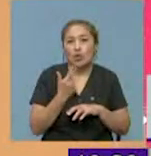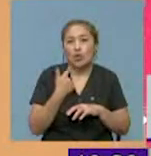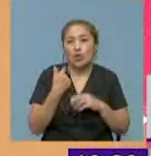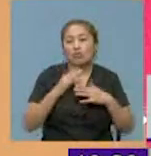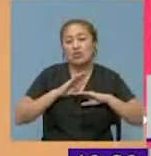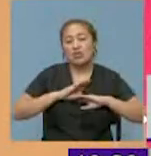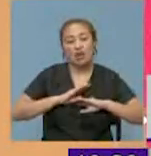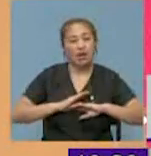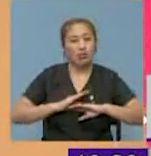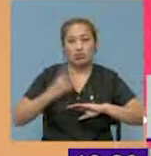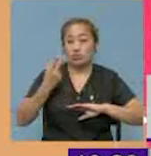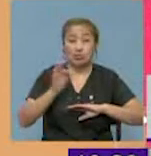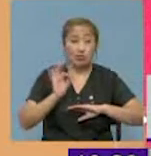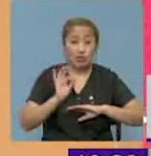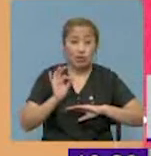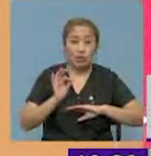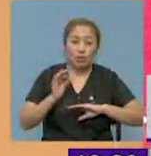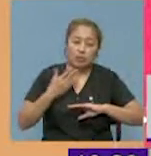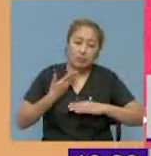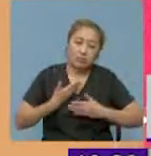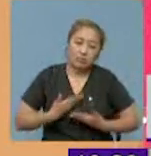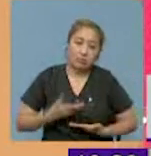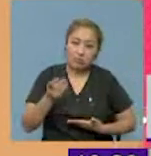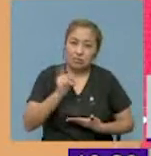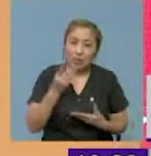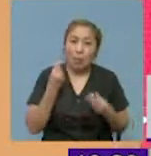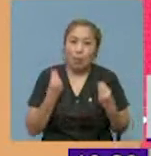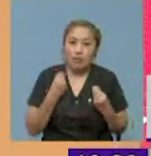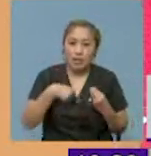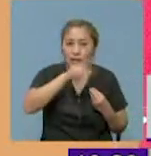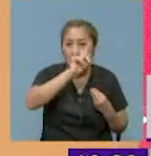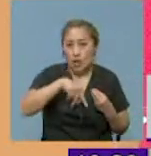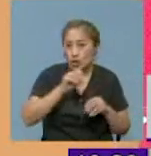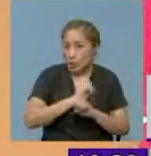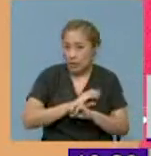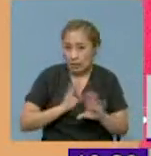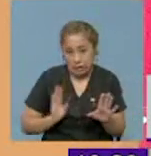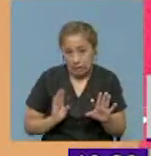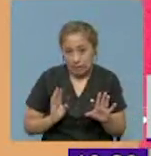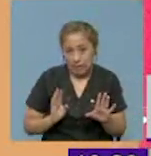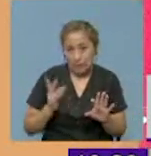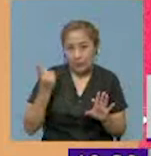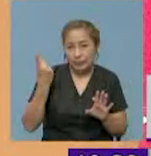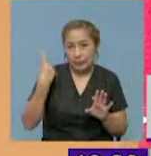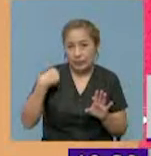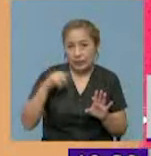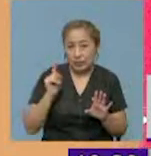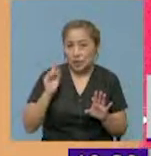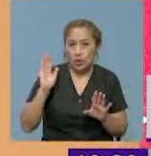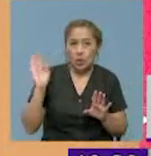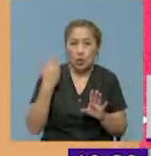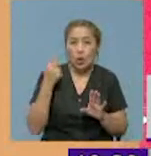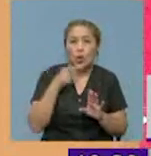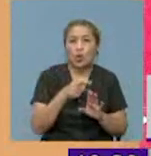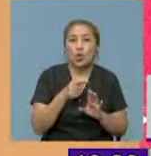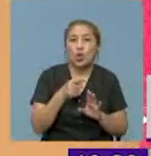relajo un poquito que te relajes de campeonato la saca del medio pero si todo lo que está